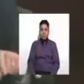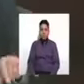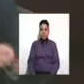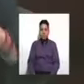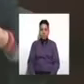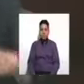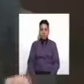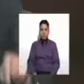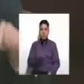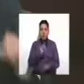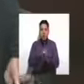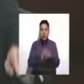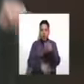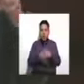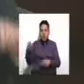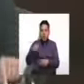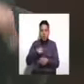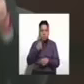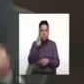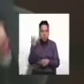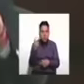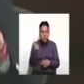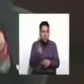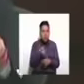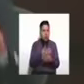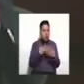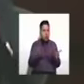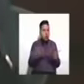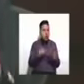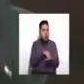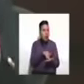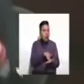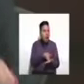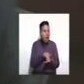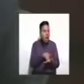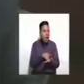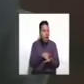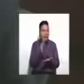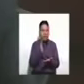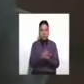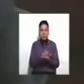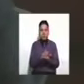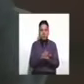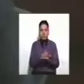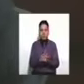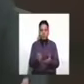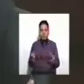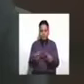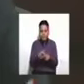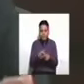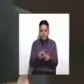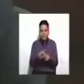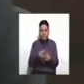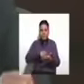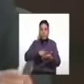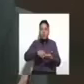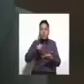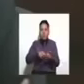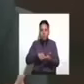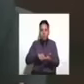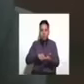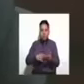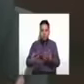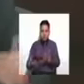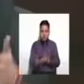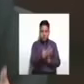Tuvieron que salir a buscarse en llenar una falla de mercado para unos pocos contratistas. Y es por eso que la